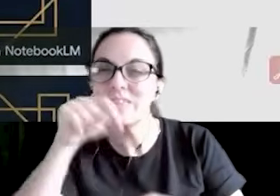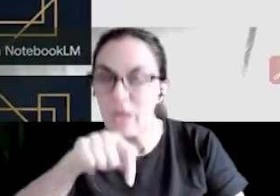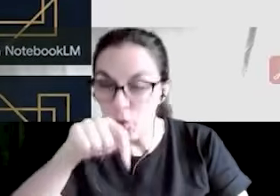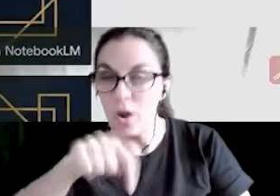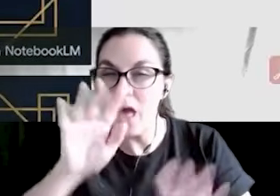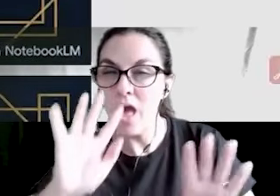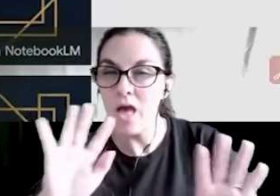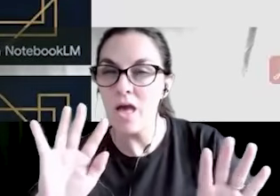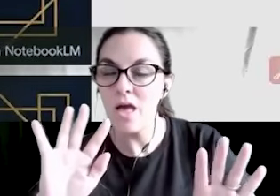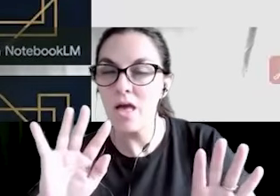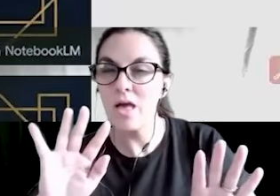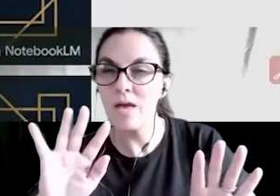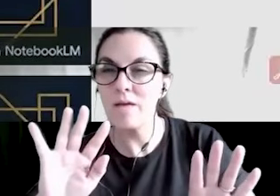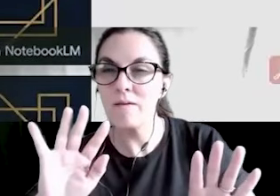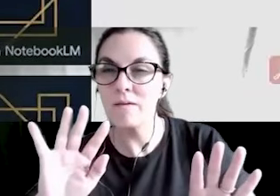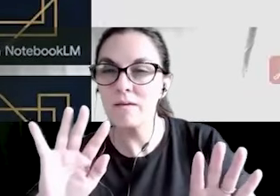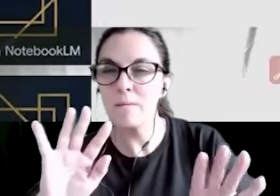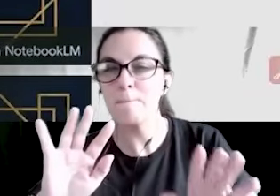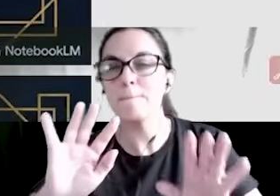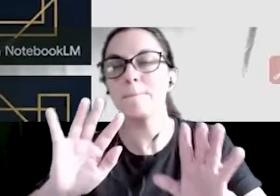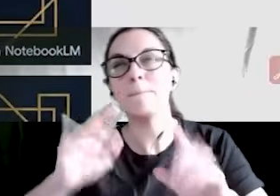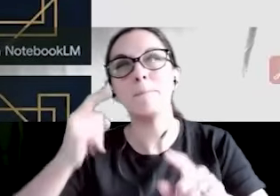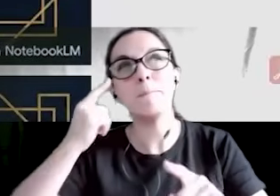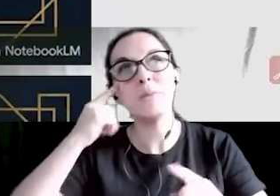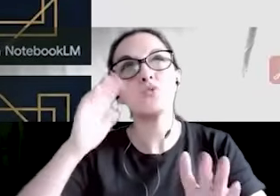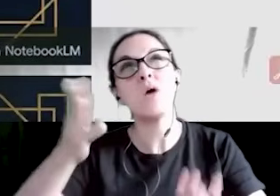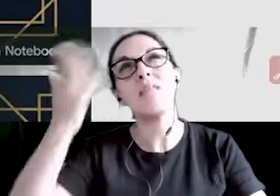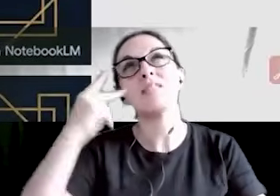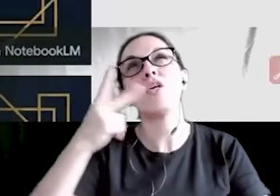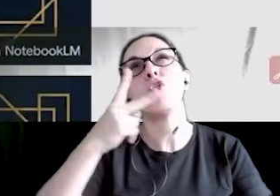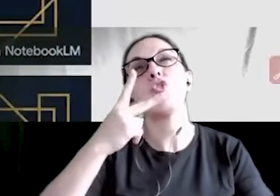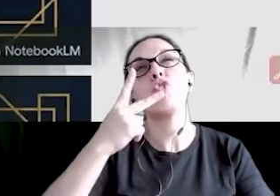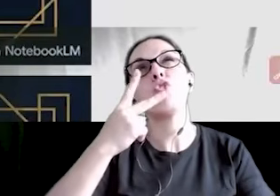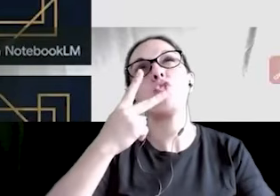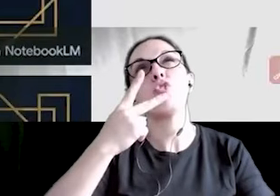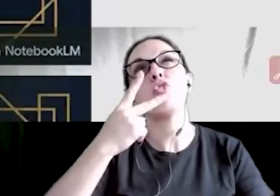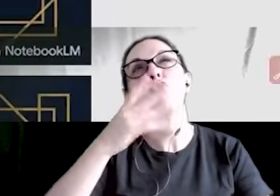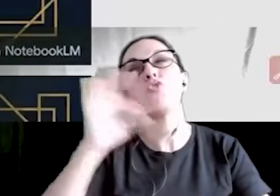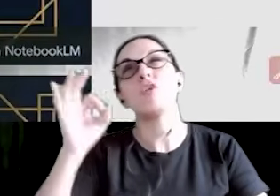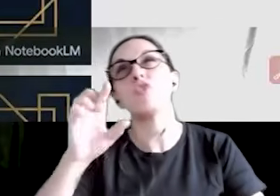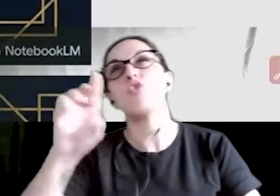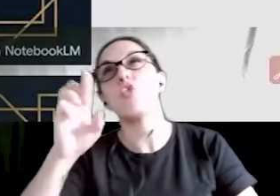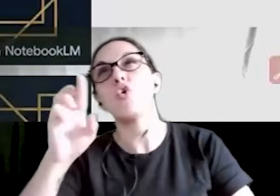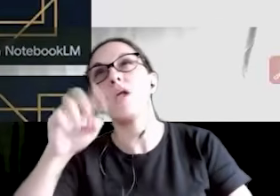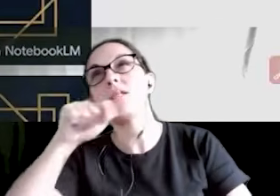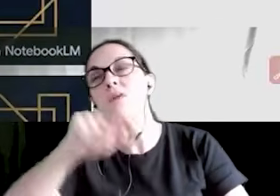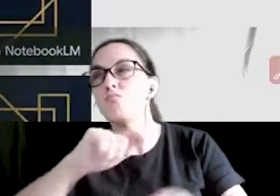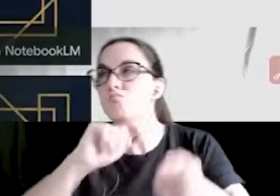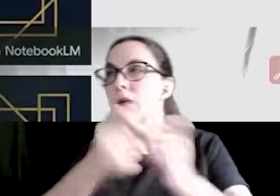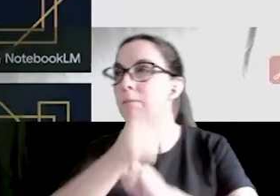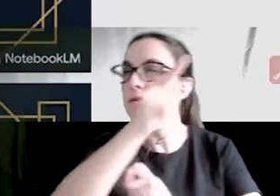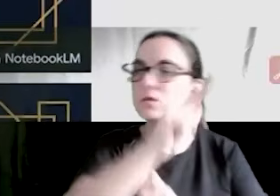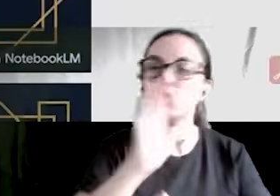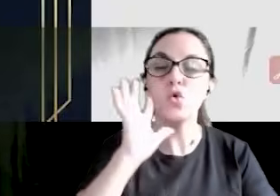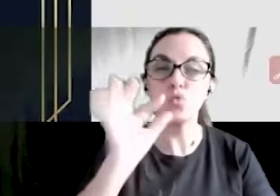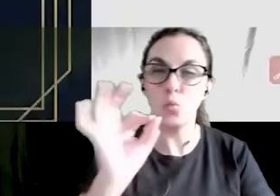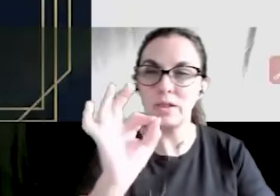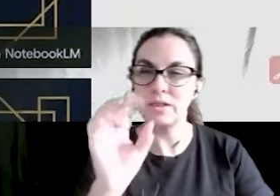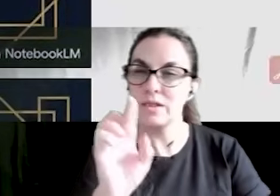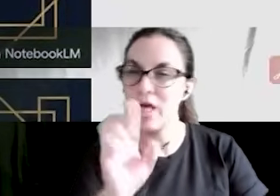y quedó en más o menos, si antes eran $200, hoy son 150. Pero la realidad es que ya es un